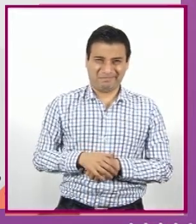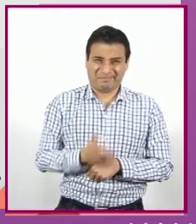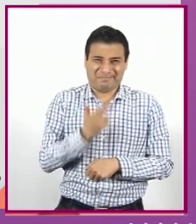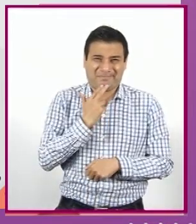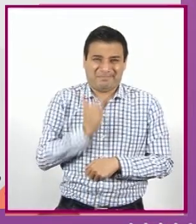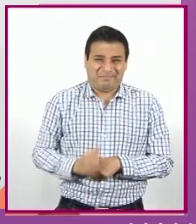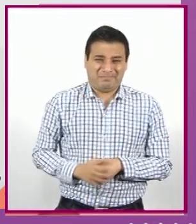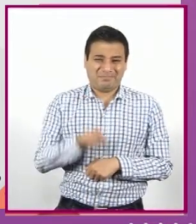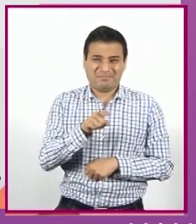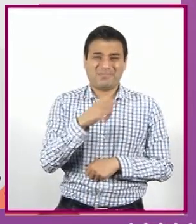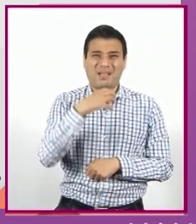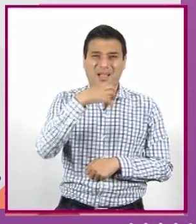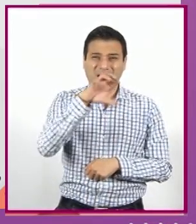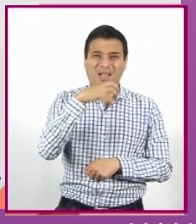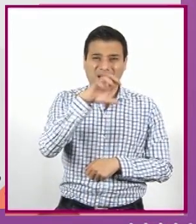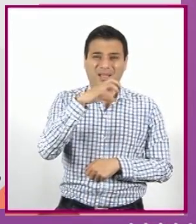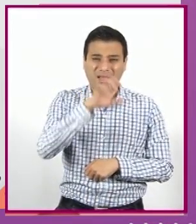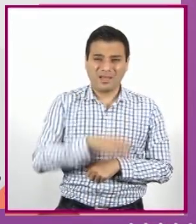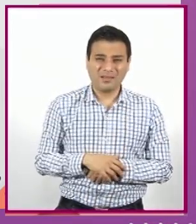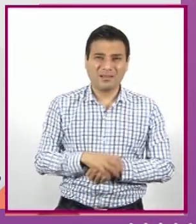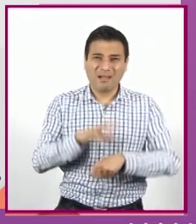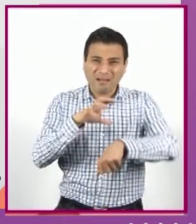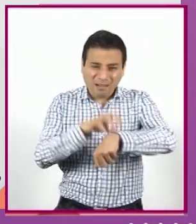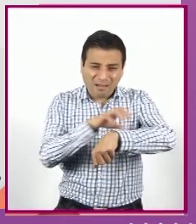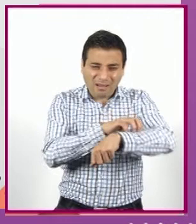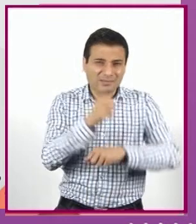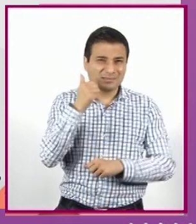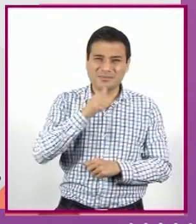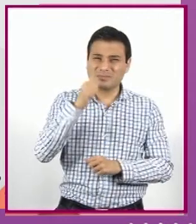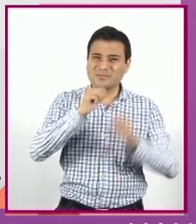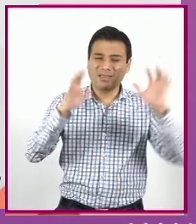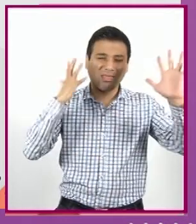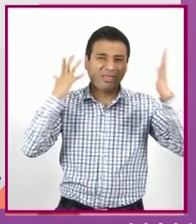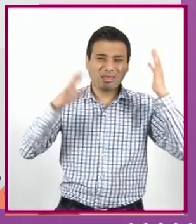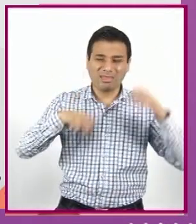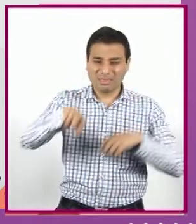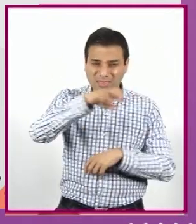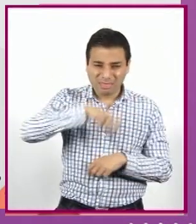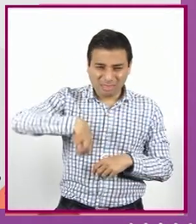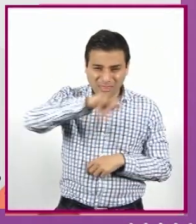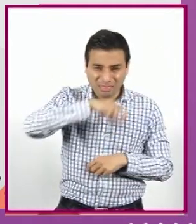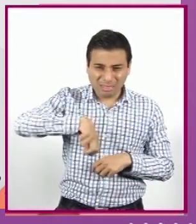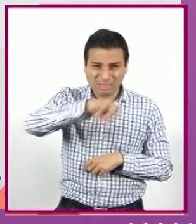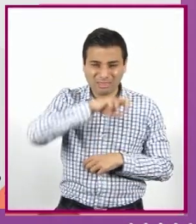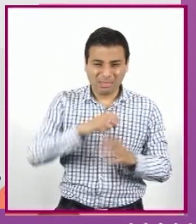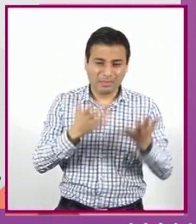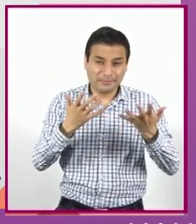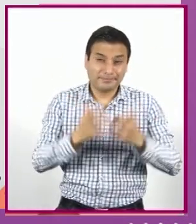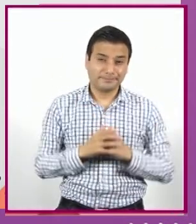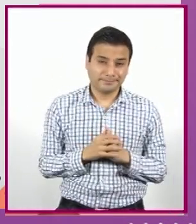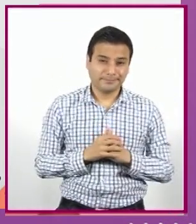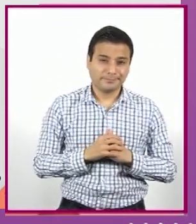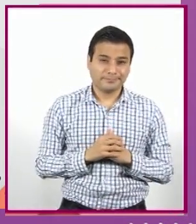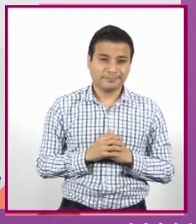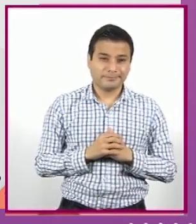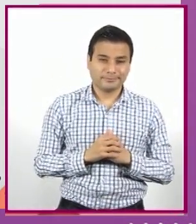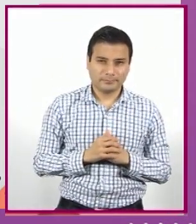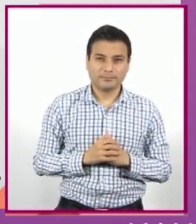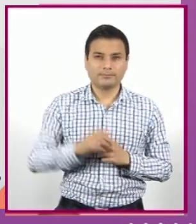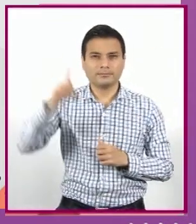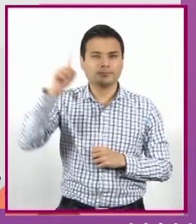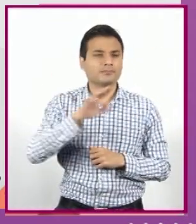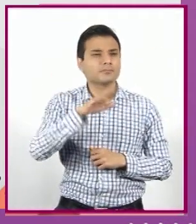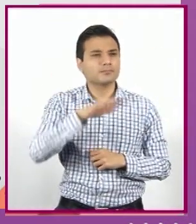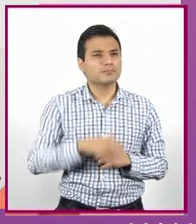de ladrar, morder todo y hacer travesuras. ¡Qué original! Omar, ¿Cómo llamarás a tu